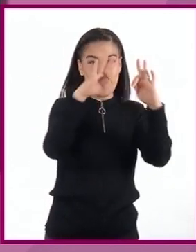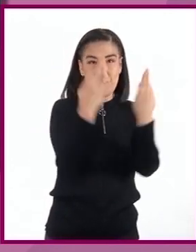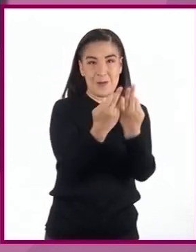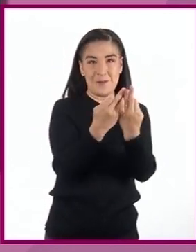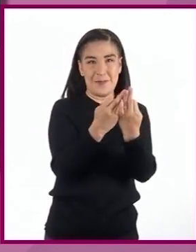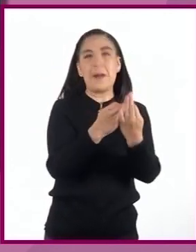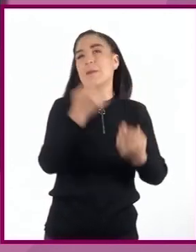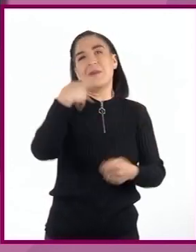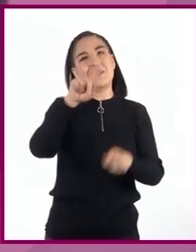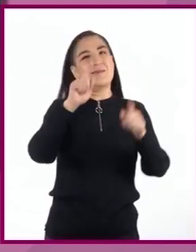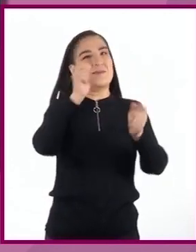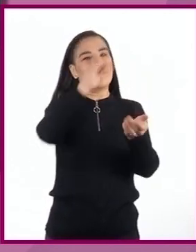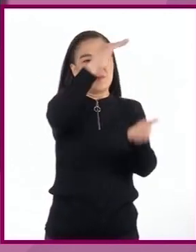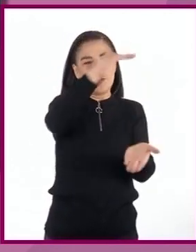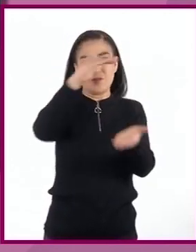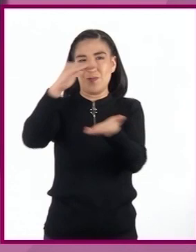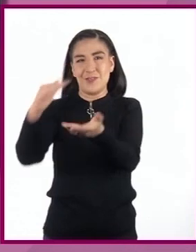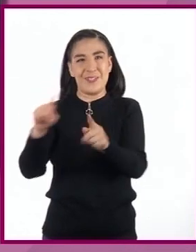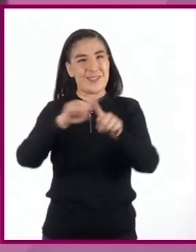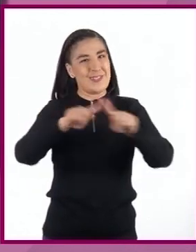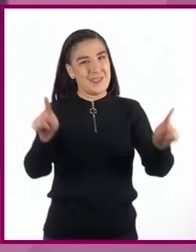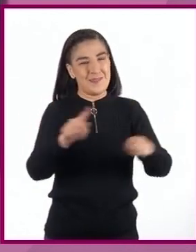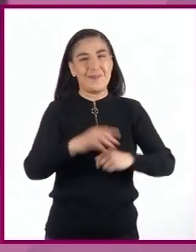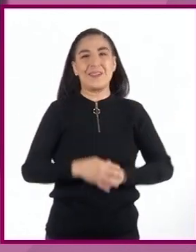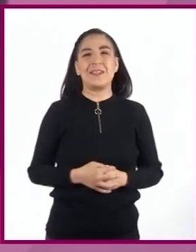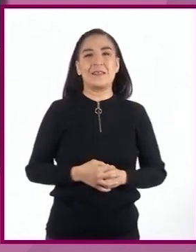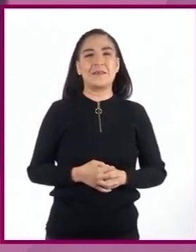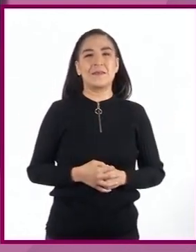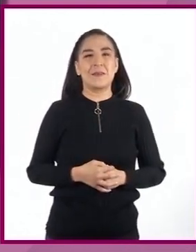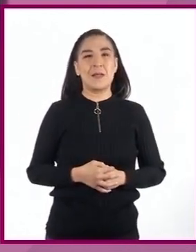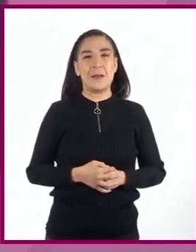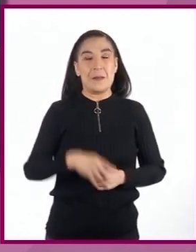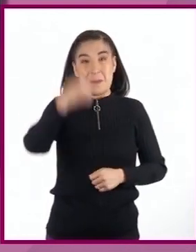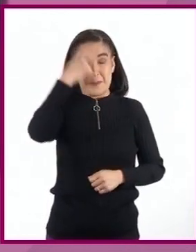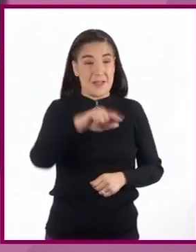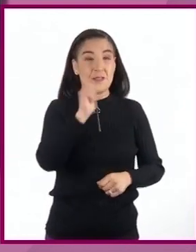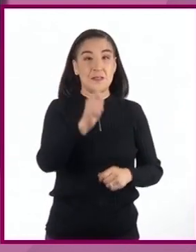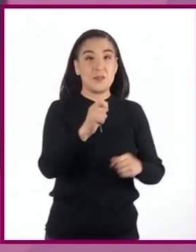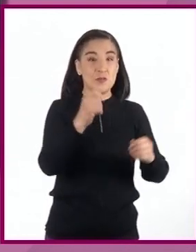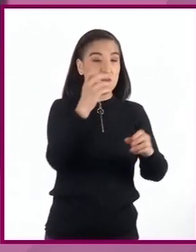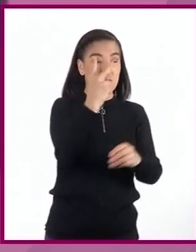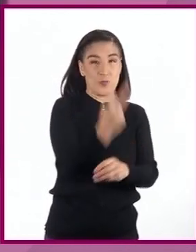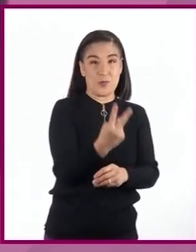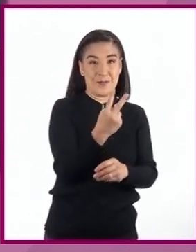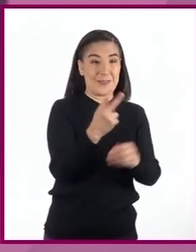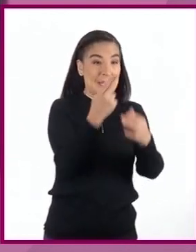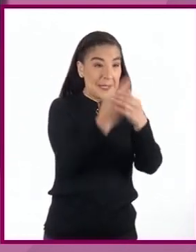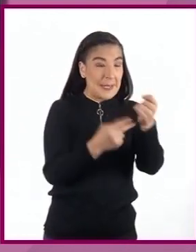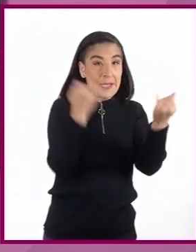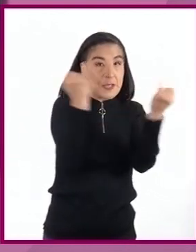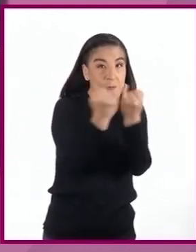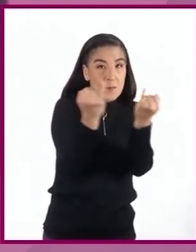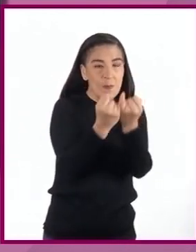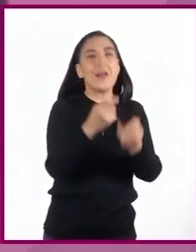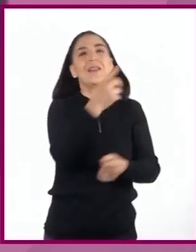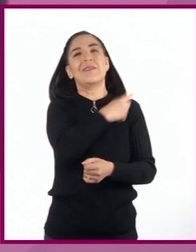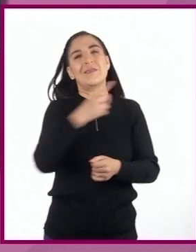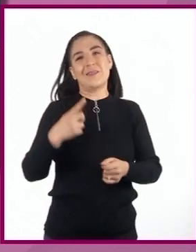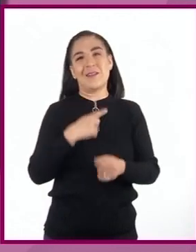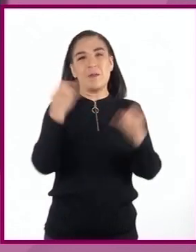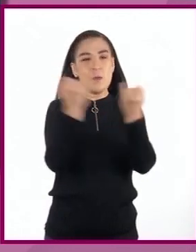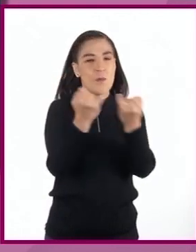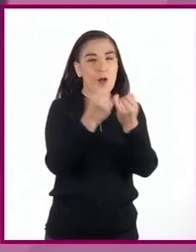tamaño. Para que dos objetos sean congruentes, deben ser iguales tanto en forma como en